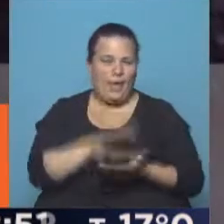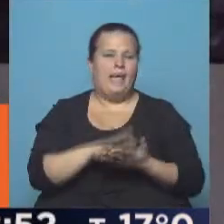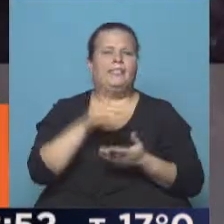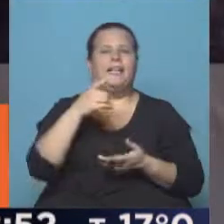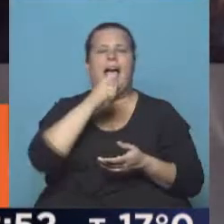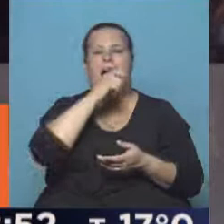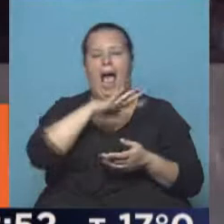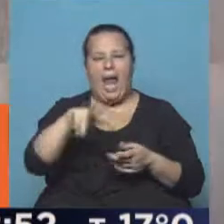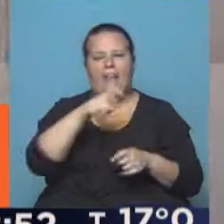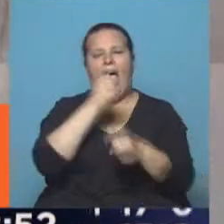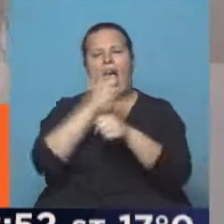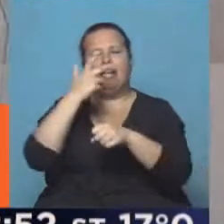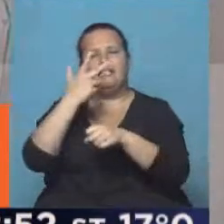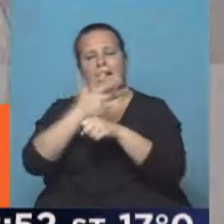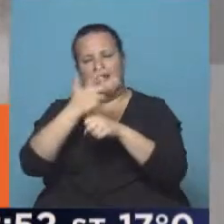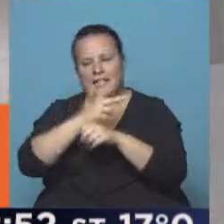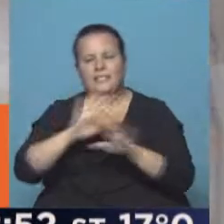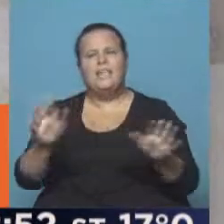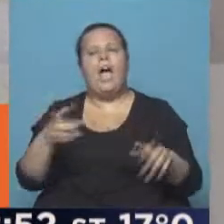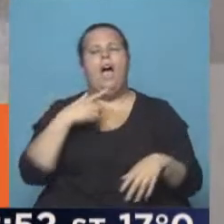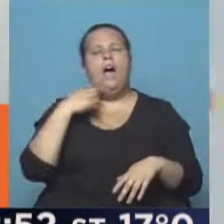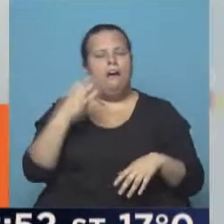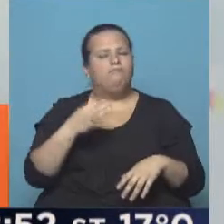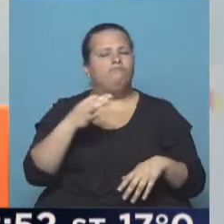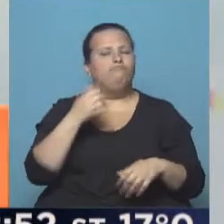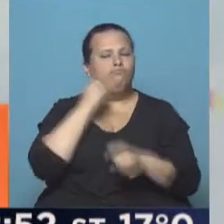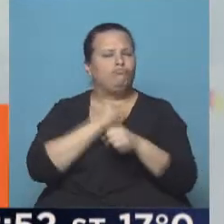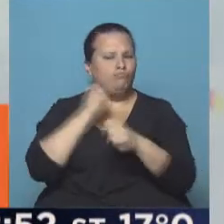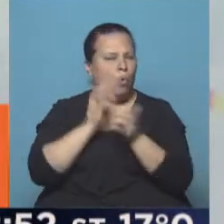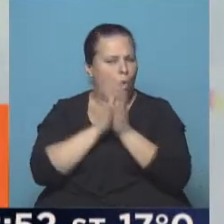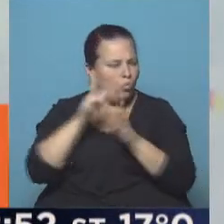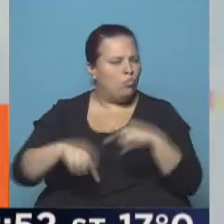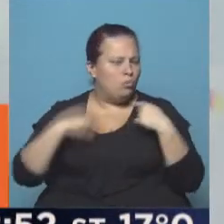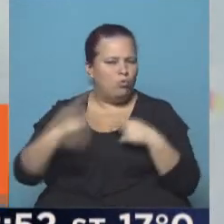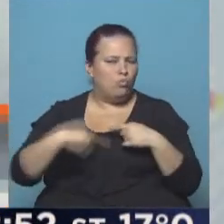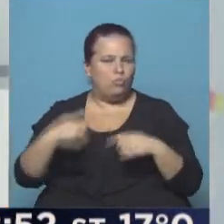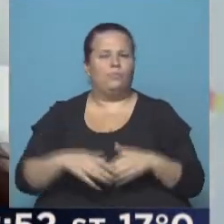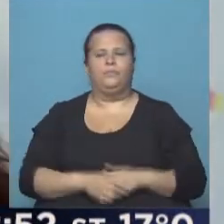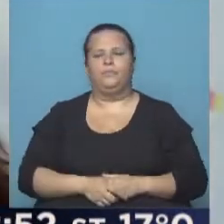jardín a terciario, así que la verdad es que ha habido un trabajo con él permanente.